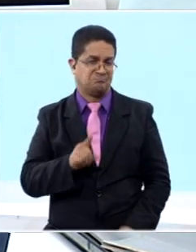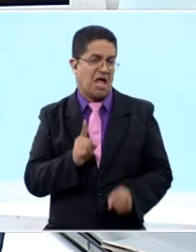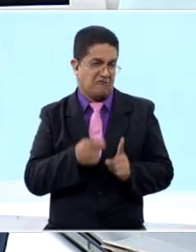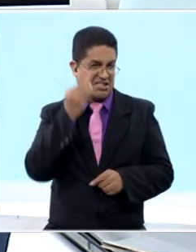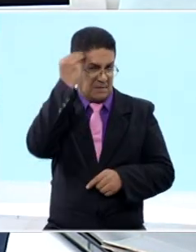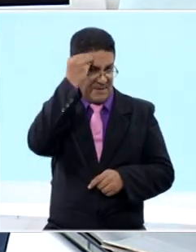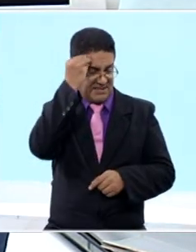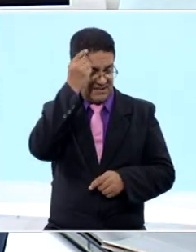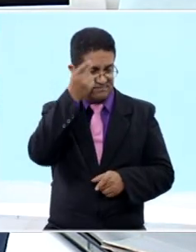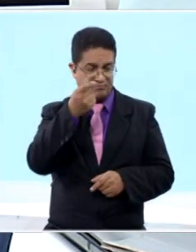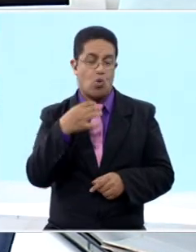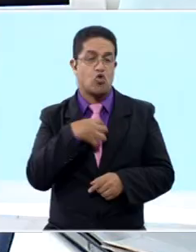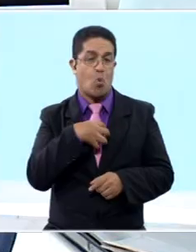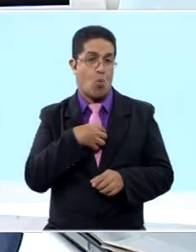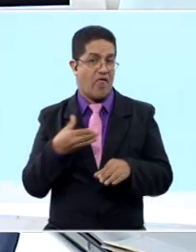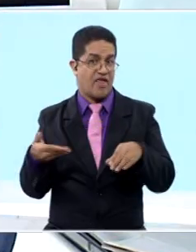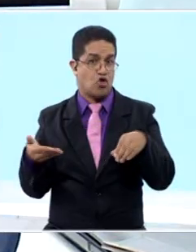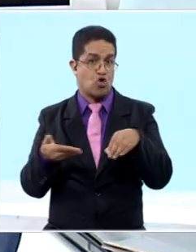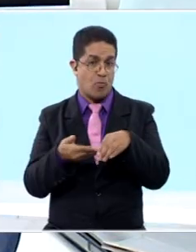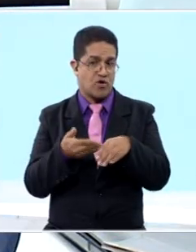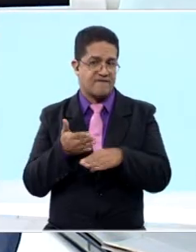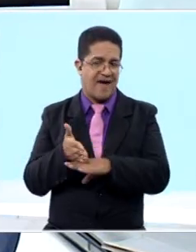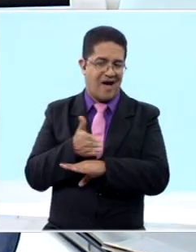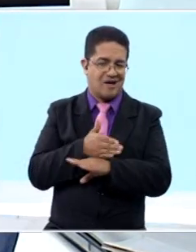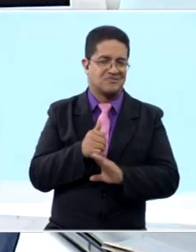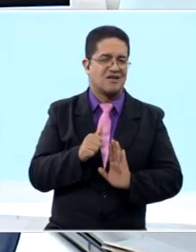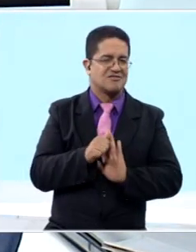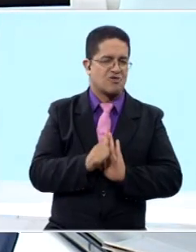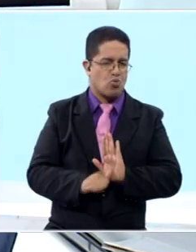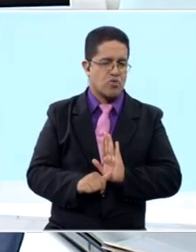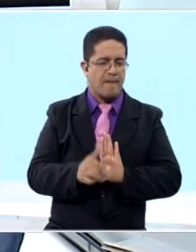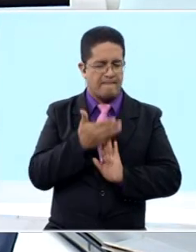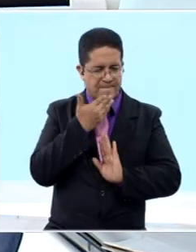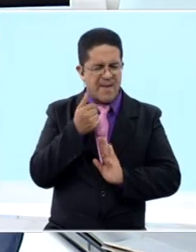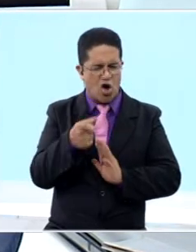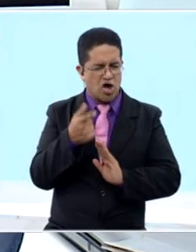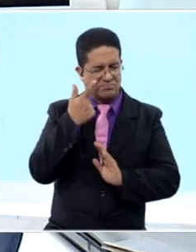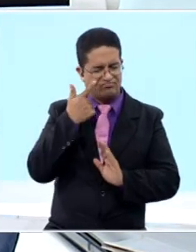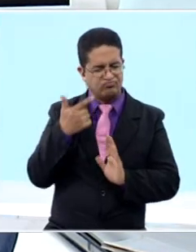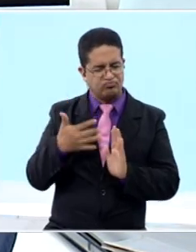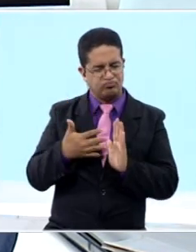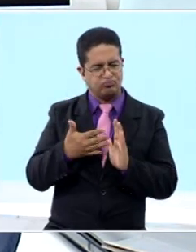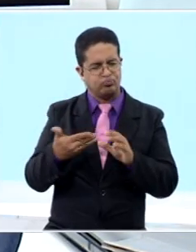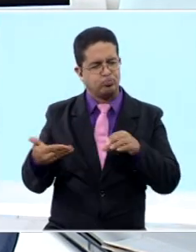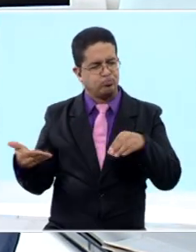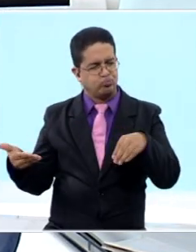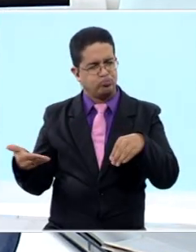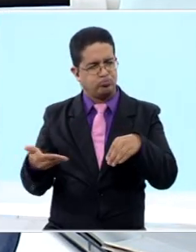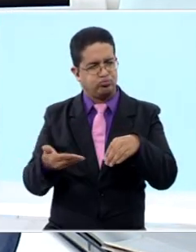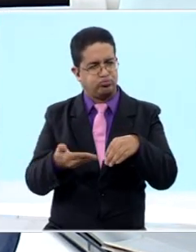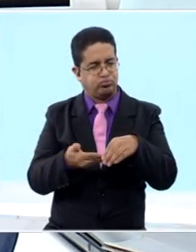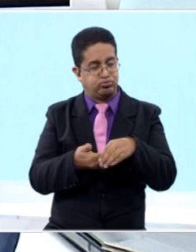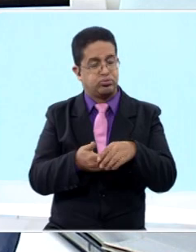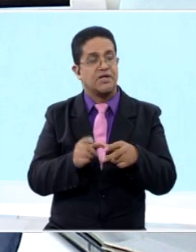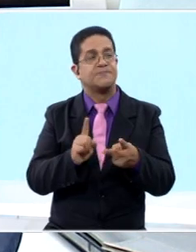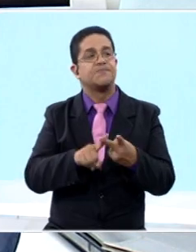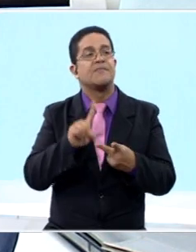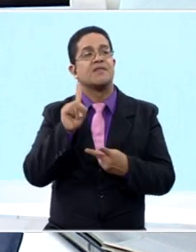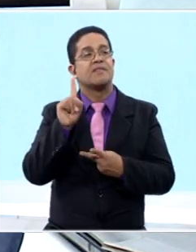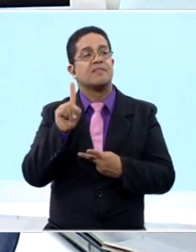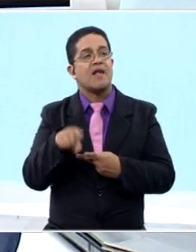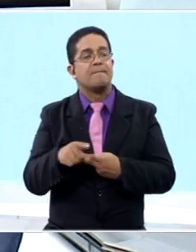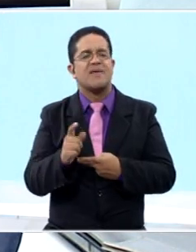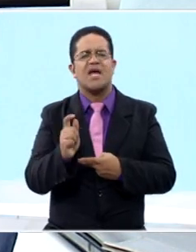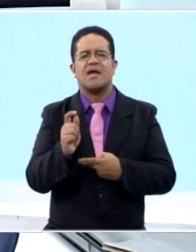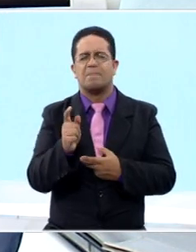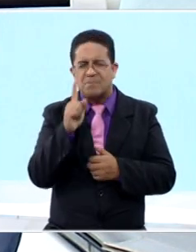sangrado, no podemos hacer la tomografía y antes de hacer una cirugía abierta, vamos a hacer ese tipo de estudios. También tenemos estudios de viabilidad tumoral, por